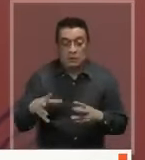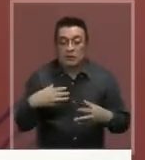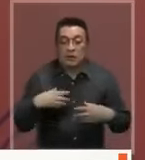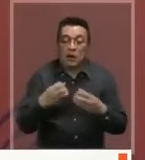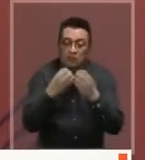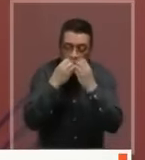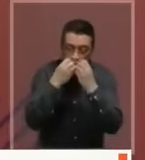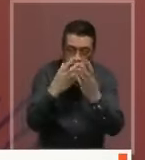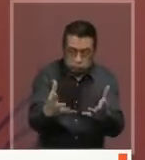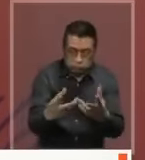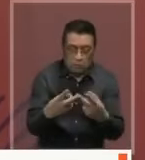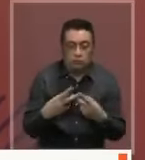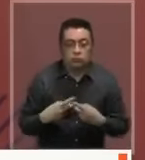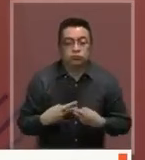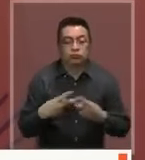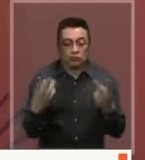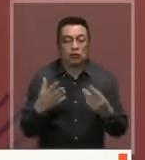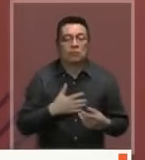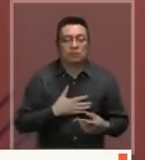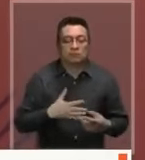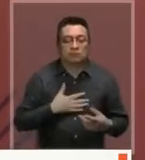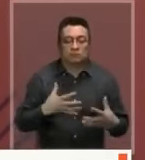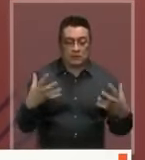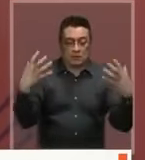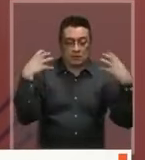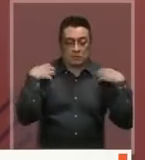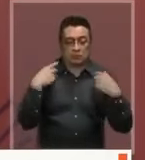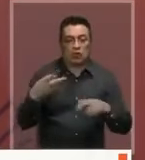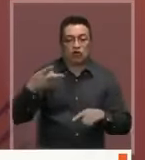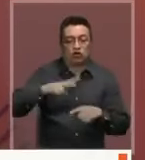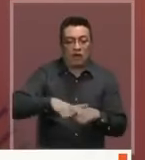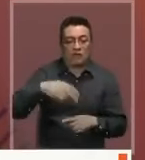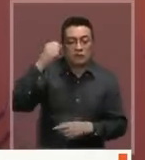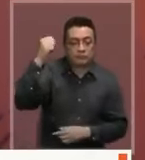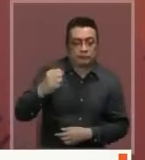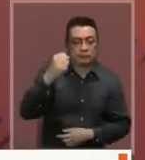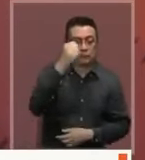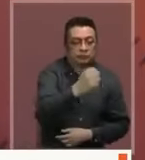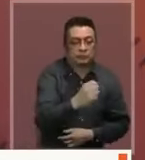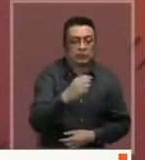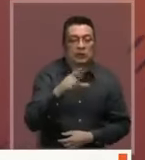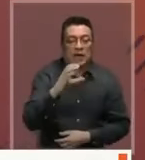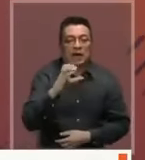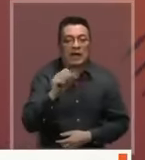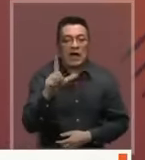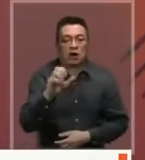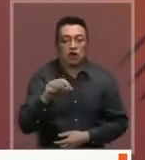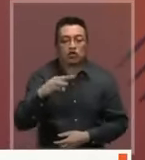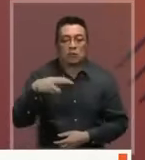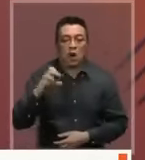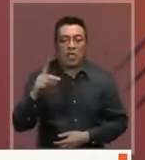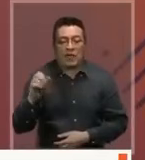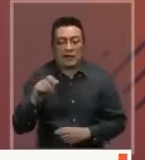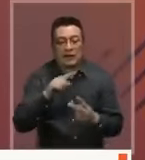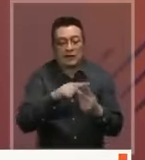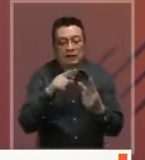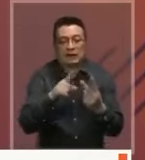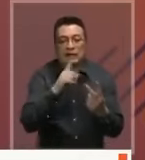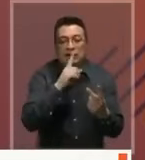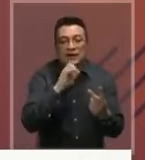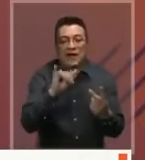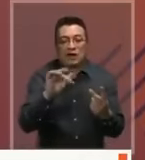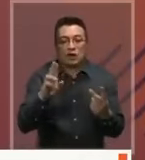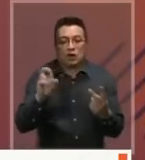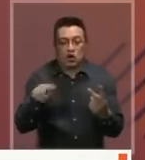confesarme públicamente de mi responsabilidad con el doble homicidio de Carlos Molnar y Tyron